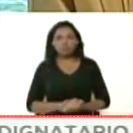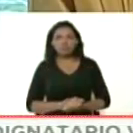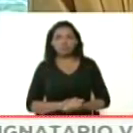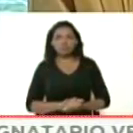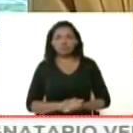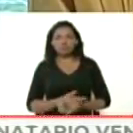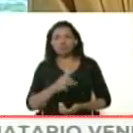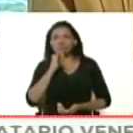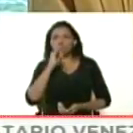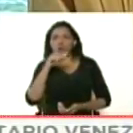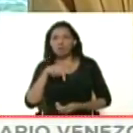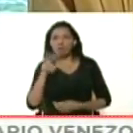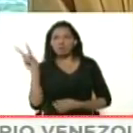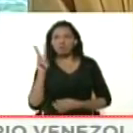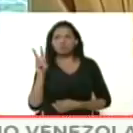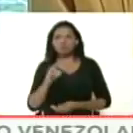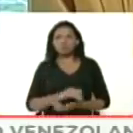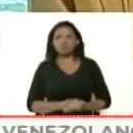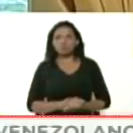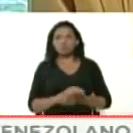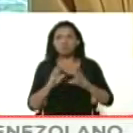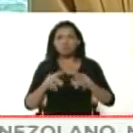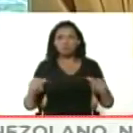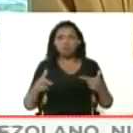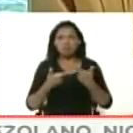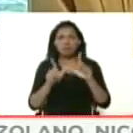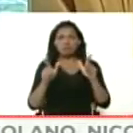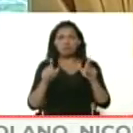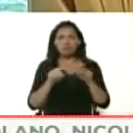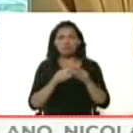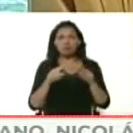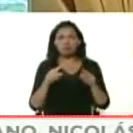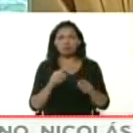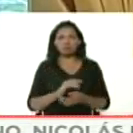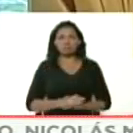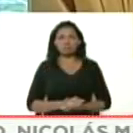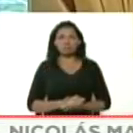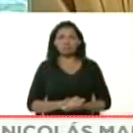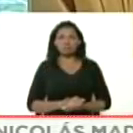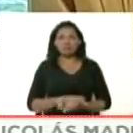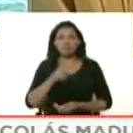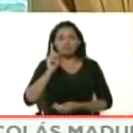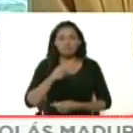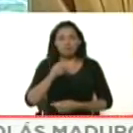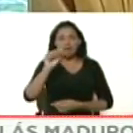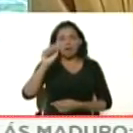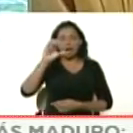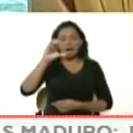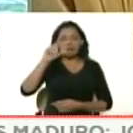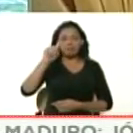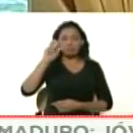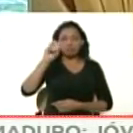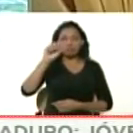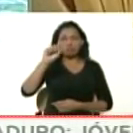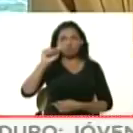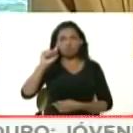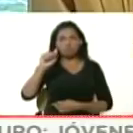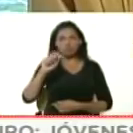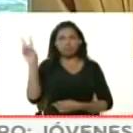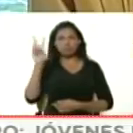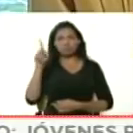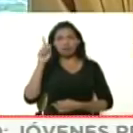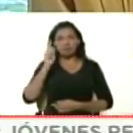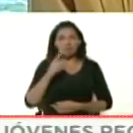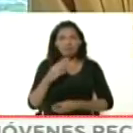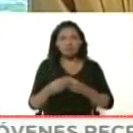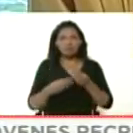decretar a Venezuela territorio libre de actosa, como lo es. Venezuela ha tomado las